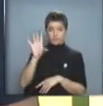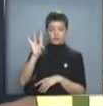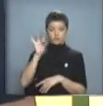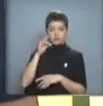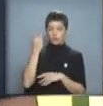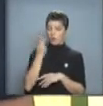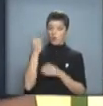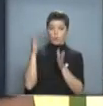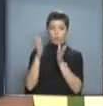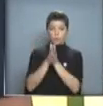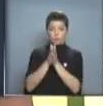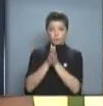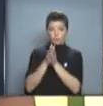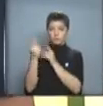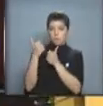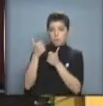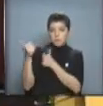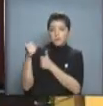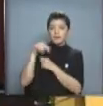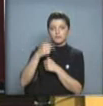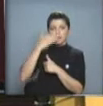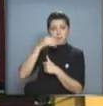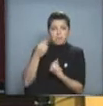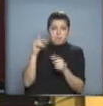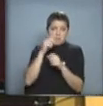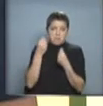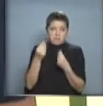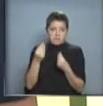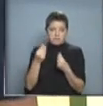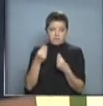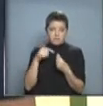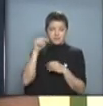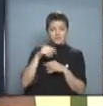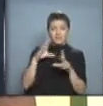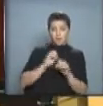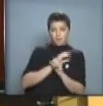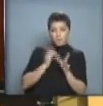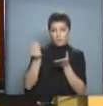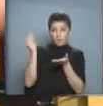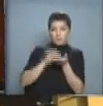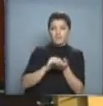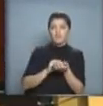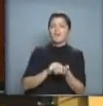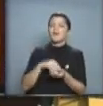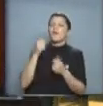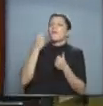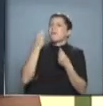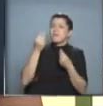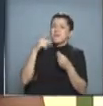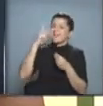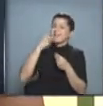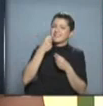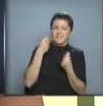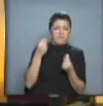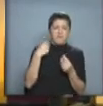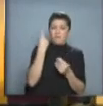realmente tomás en serio la relación con esa persona, no tenés drama en jugártela. Es un acto de amor más y eso le suma muchísimo a la relación. ¿Pero por qué es un acto de amor más? Un papel que vos firmás. O sea, si vos